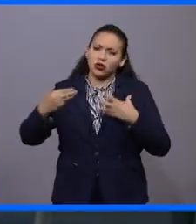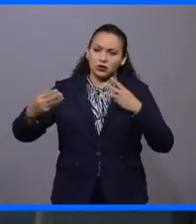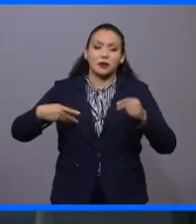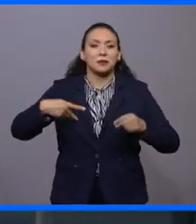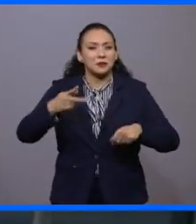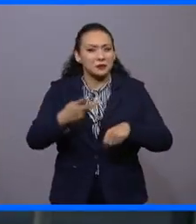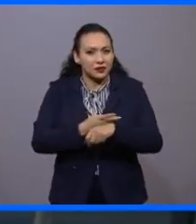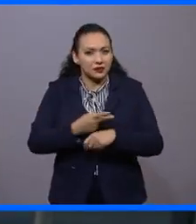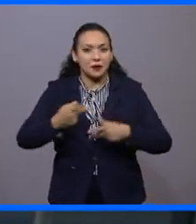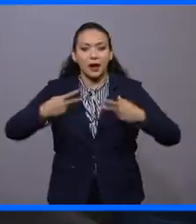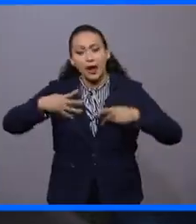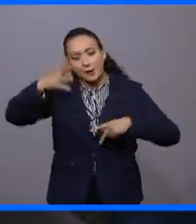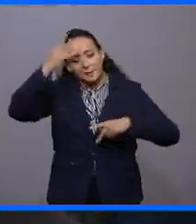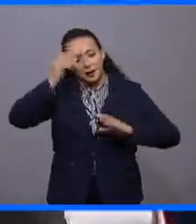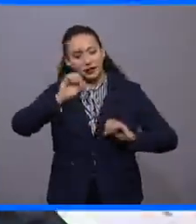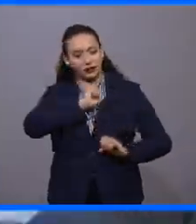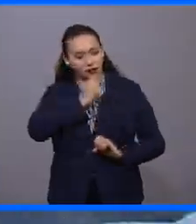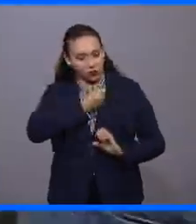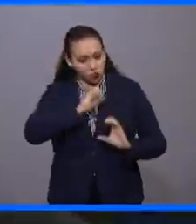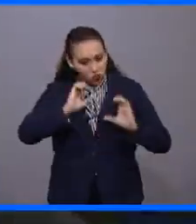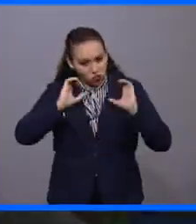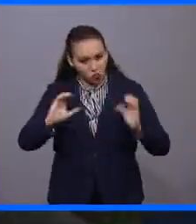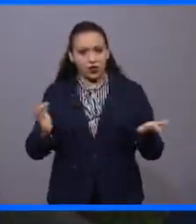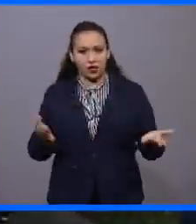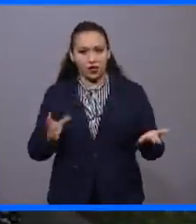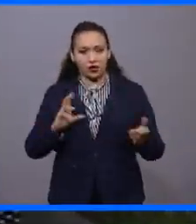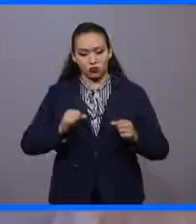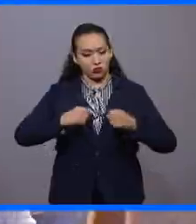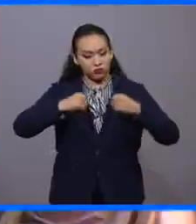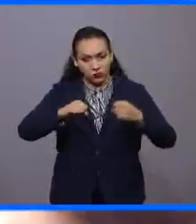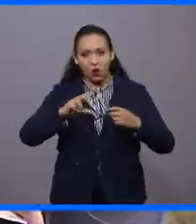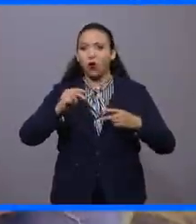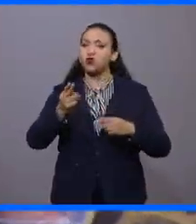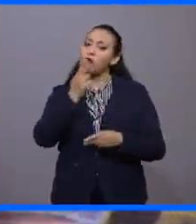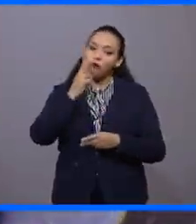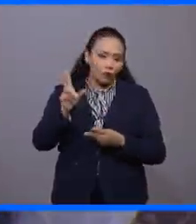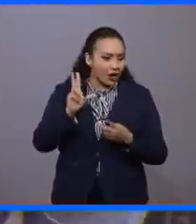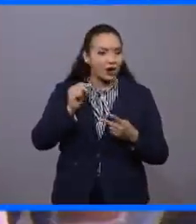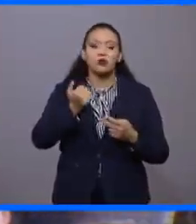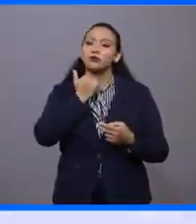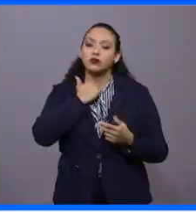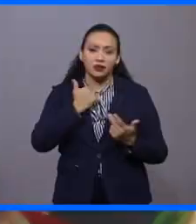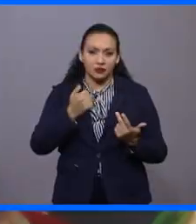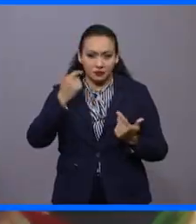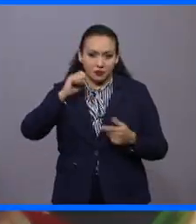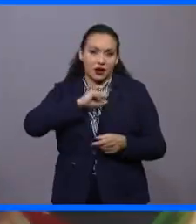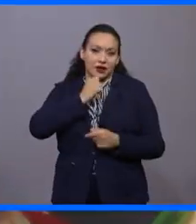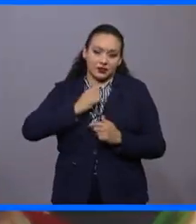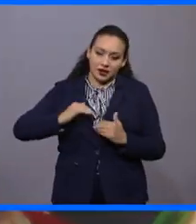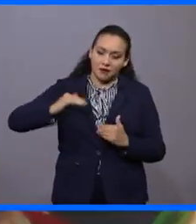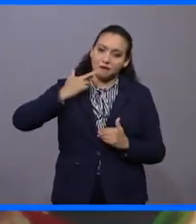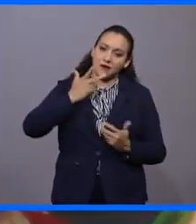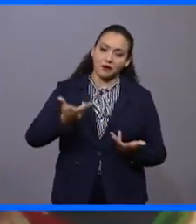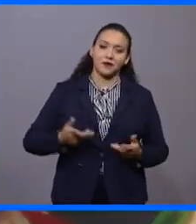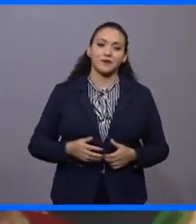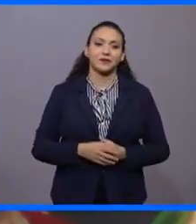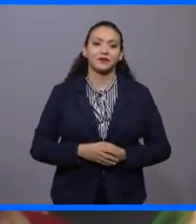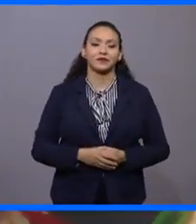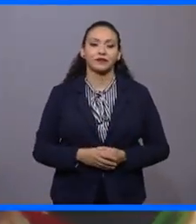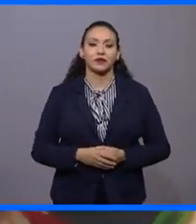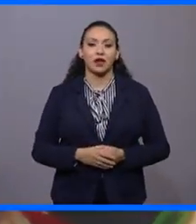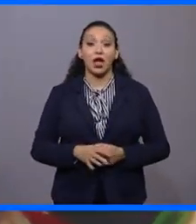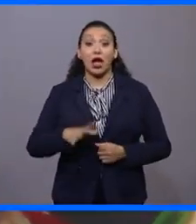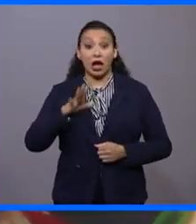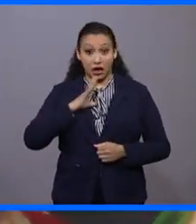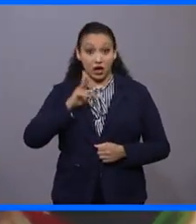fomentar estilos de vida saludables, lo que contribuye a garantizar generaciones sanas. Queremos, con base en la